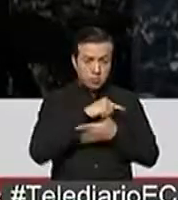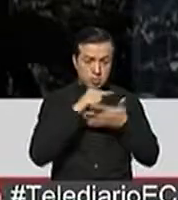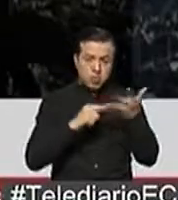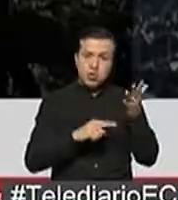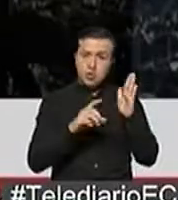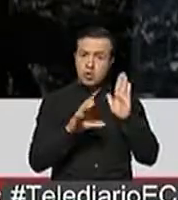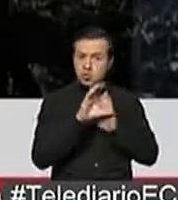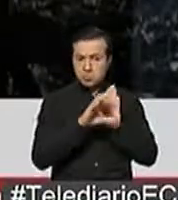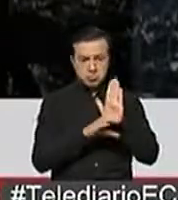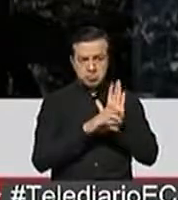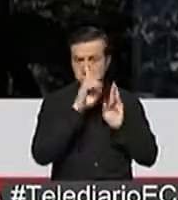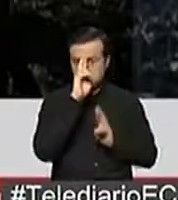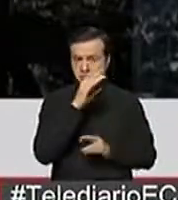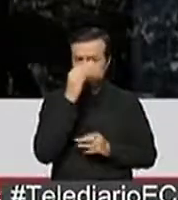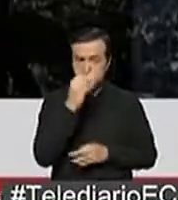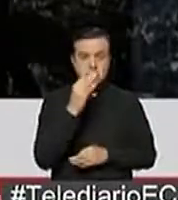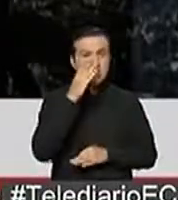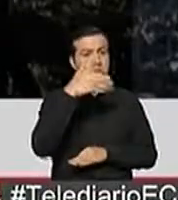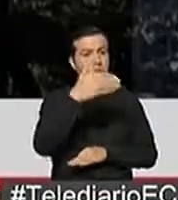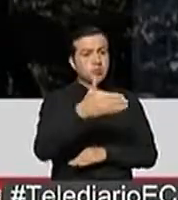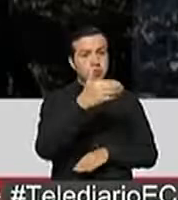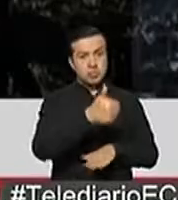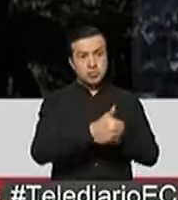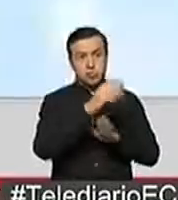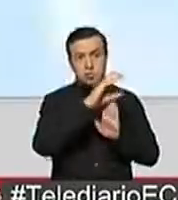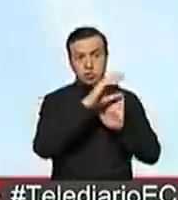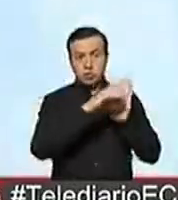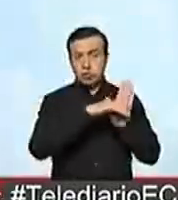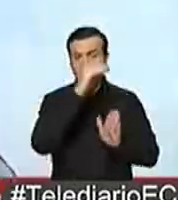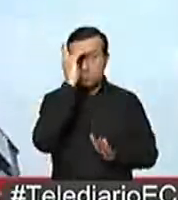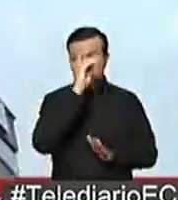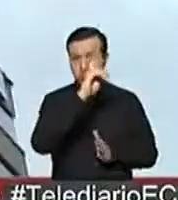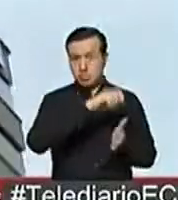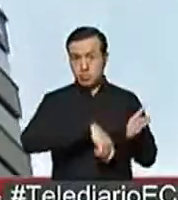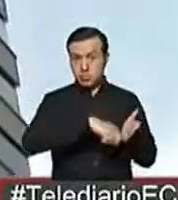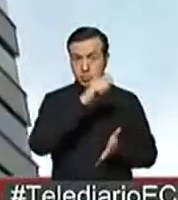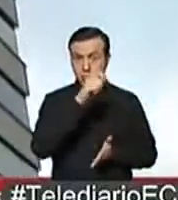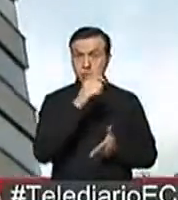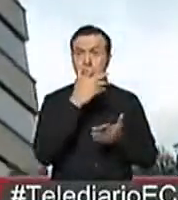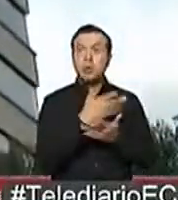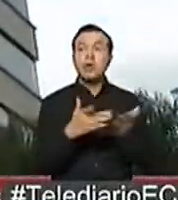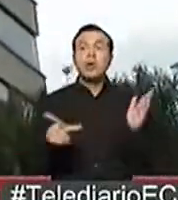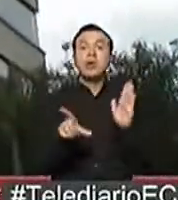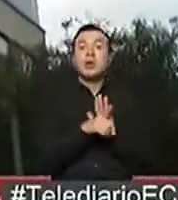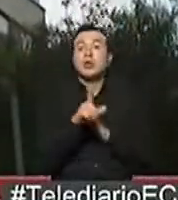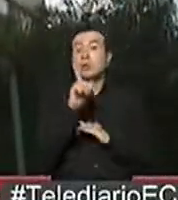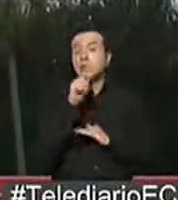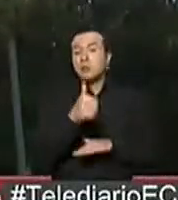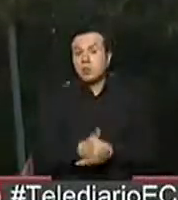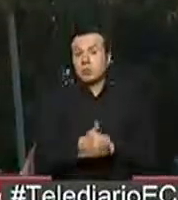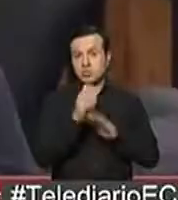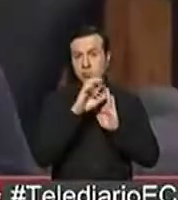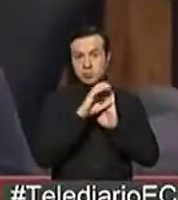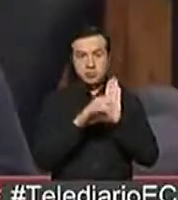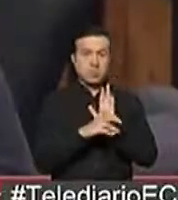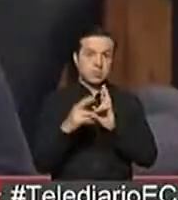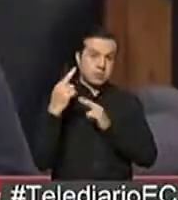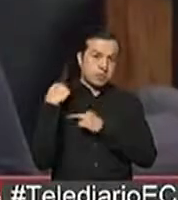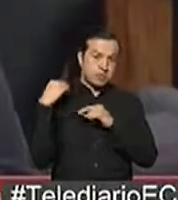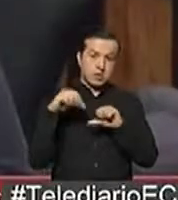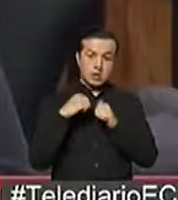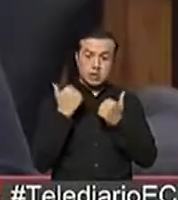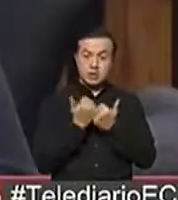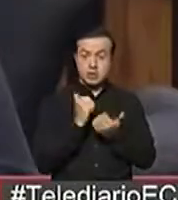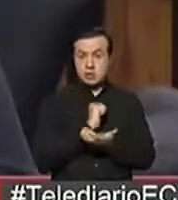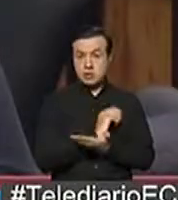constitucionalidad y luego de ello será la Corte Constitucional la que decida, ¿no? La decisión final sobre esta ley estará en manos de la Corte Constitucional. La Asamblea deberá esperar a